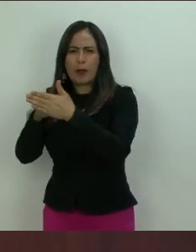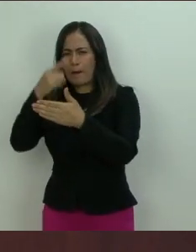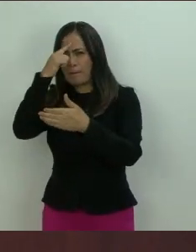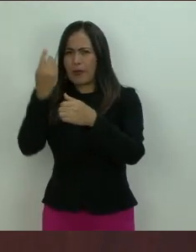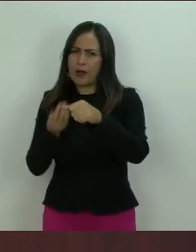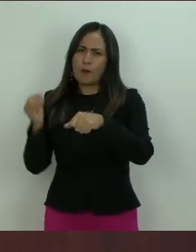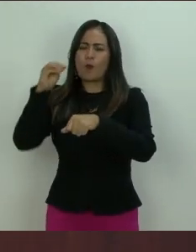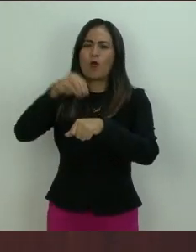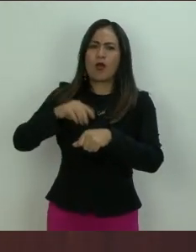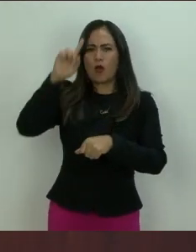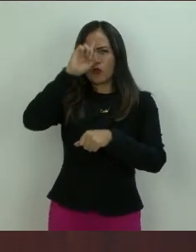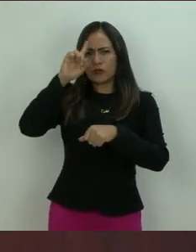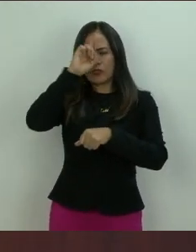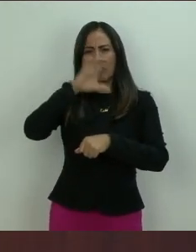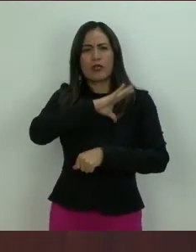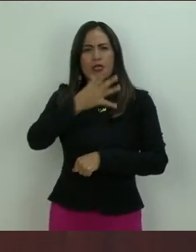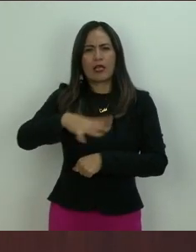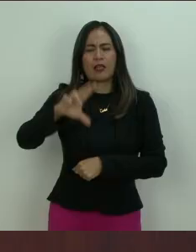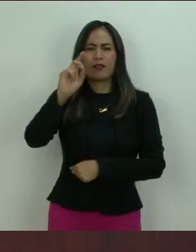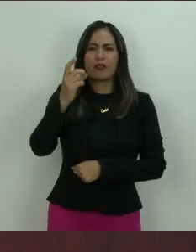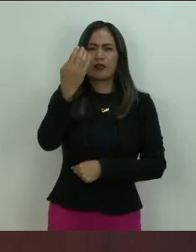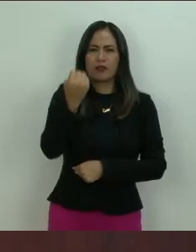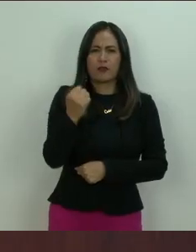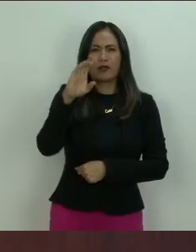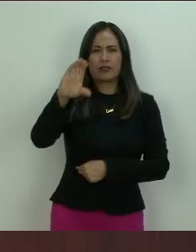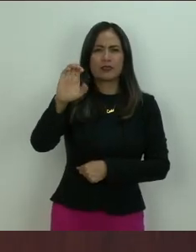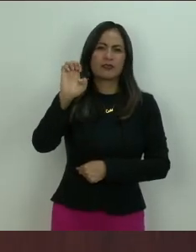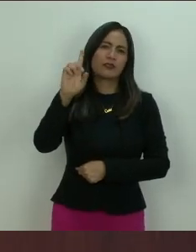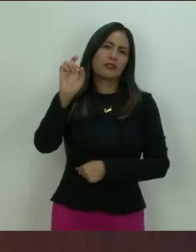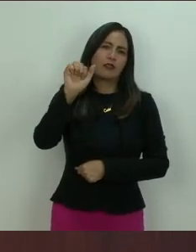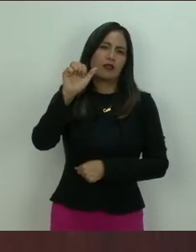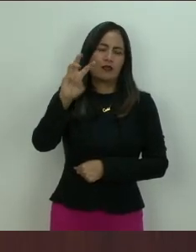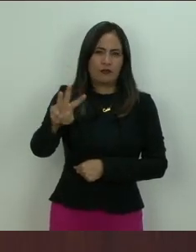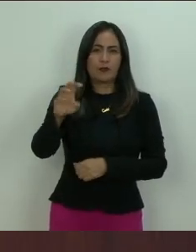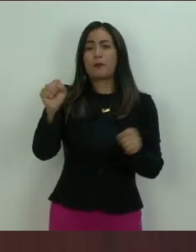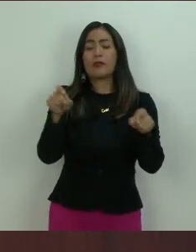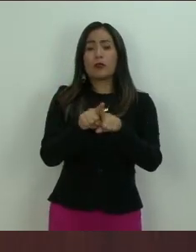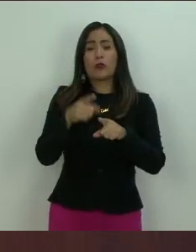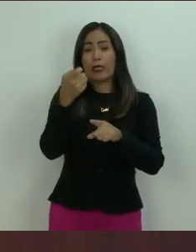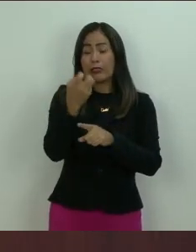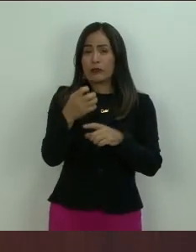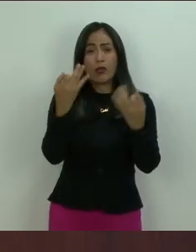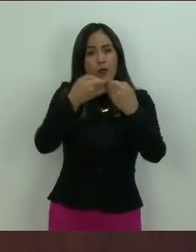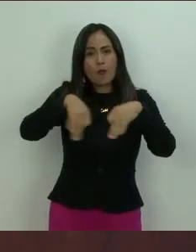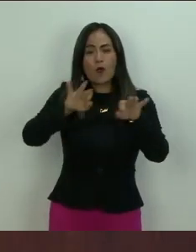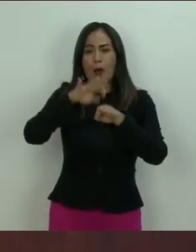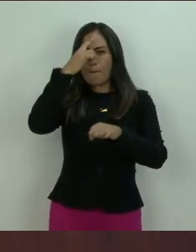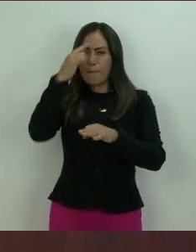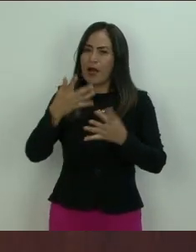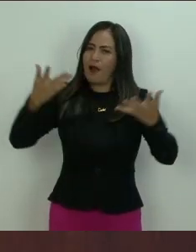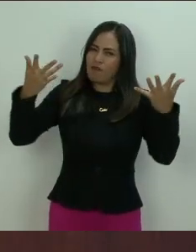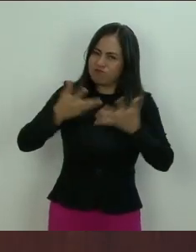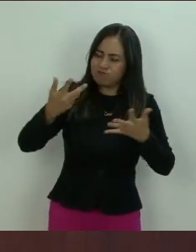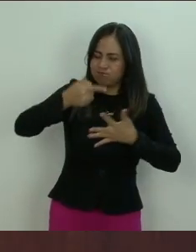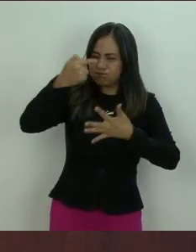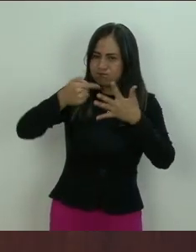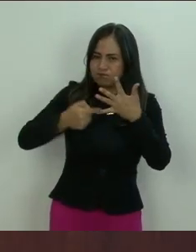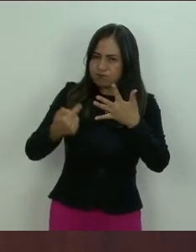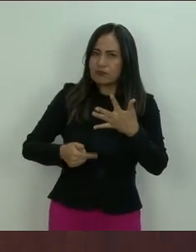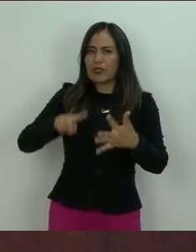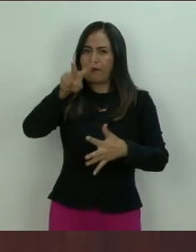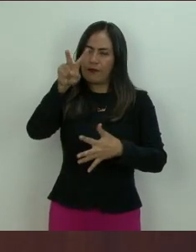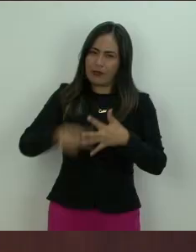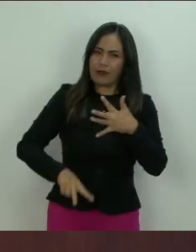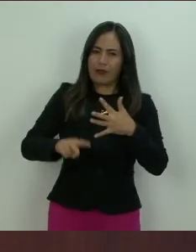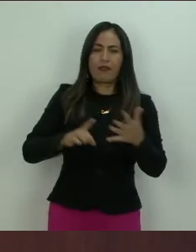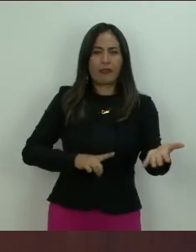de la Recomendación General 39 de la CEDAW y su trascendencia para orientar acciones que garanticen el ejercicio pleno